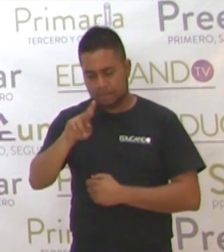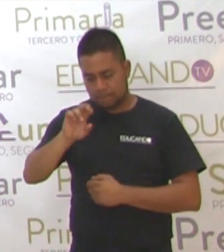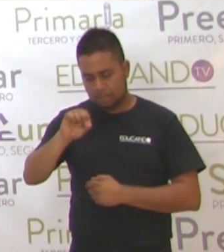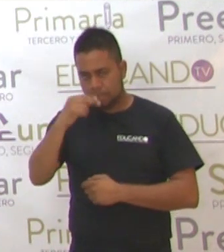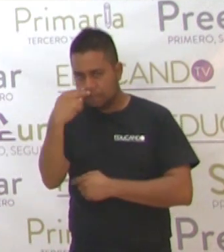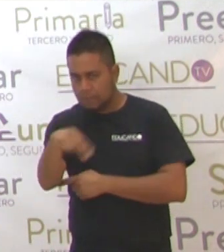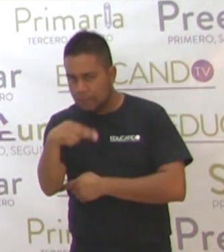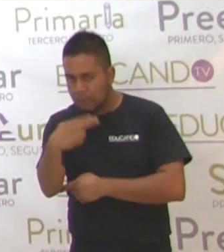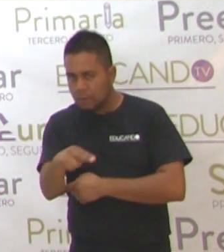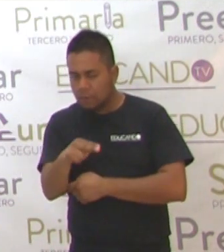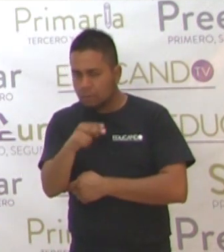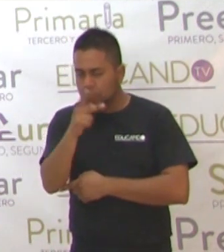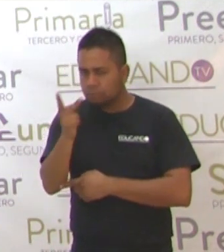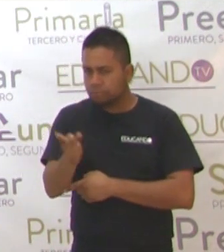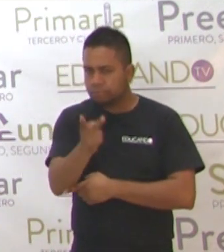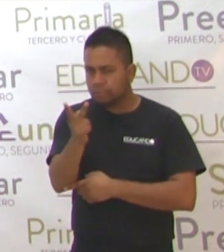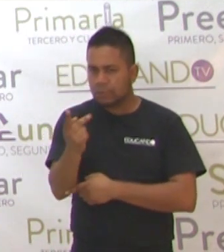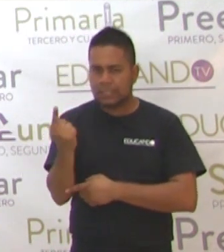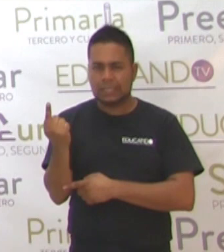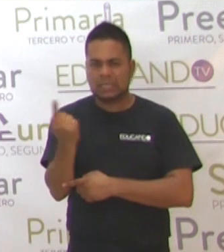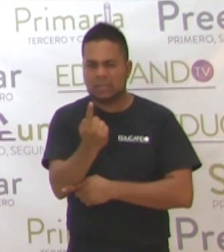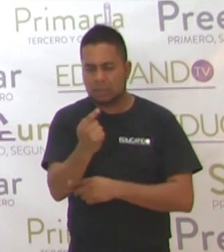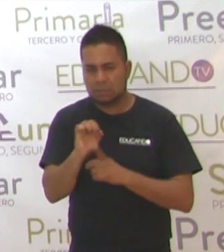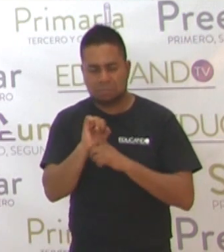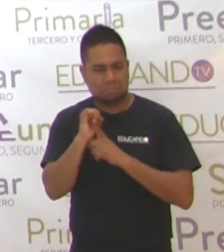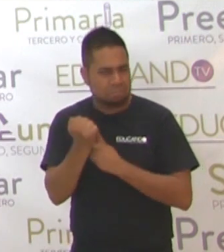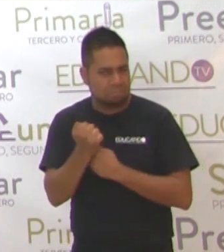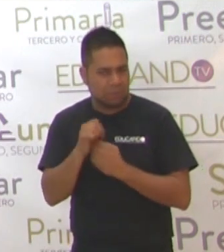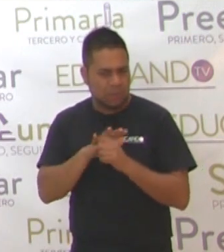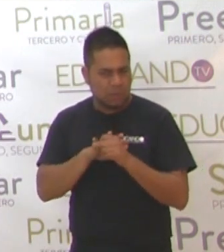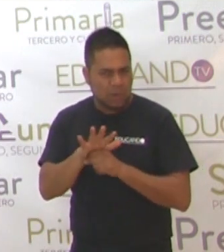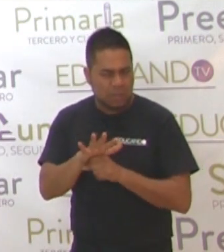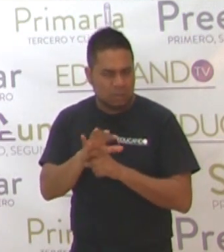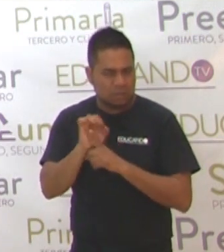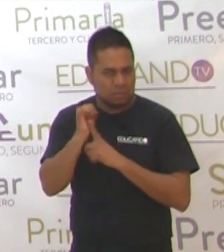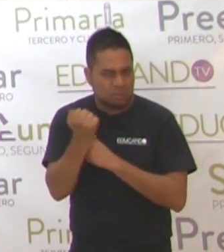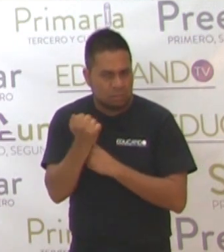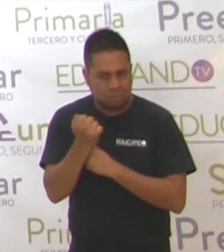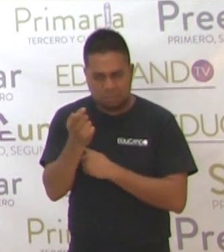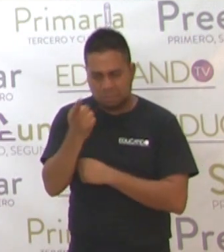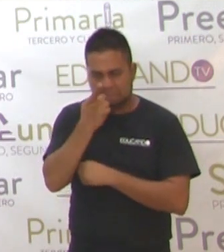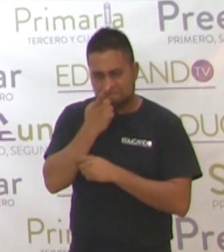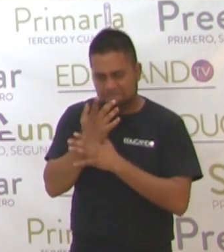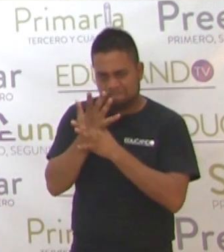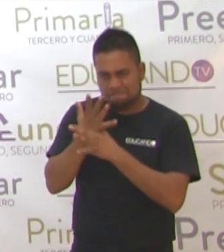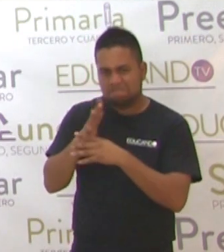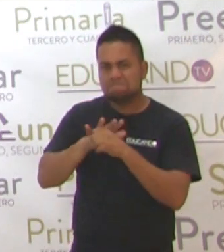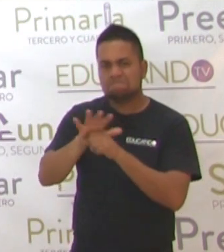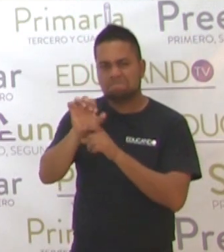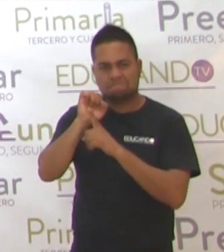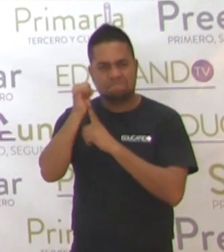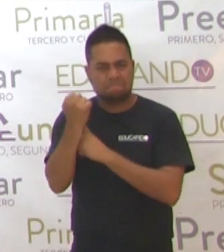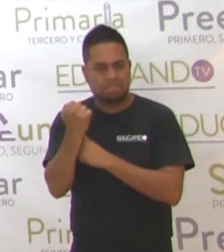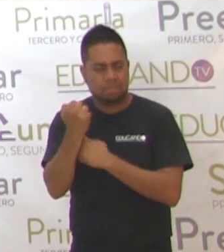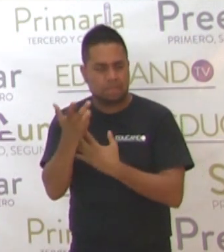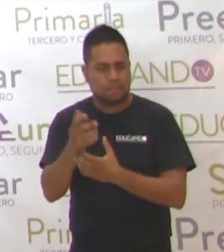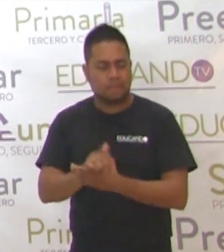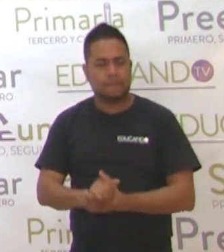interrogativo qué situación de qué situación nos están hablando bien